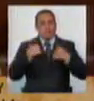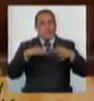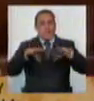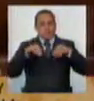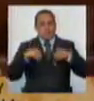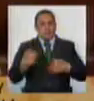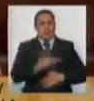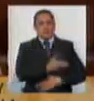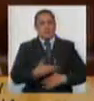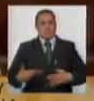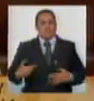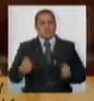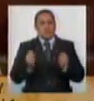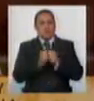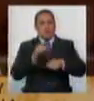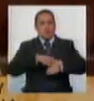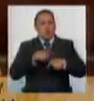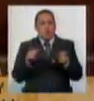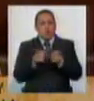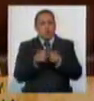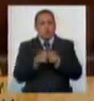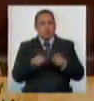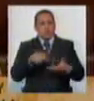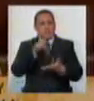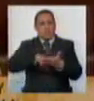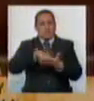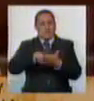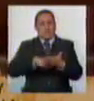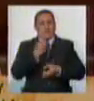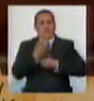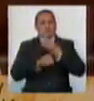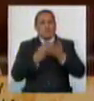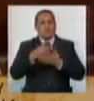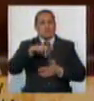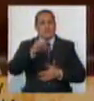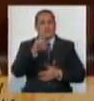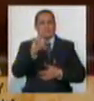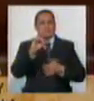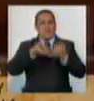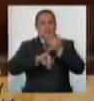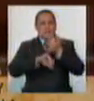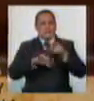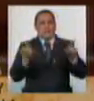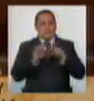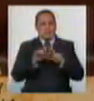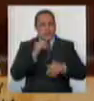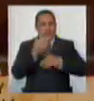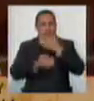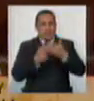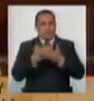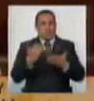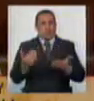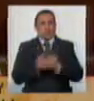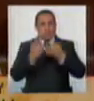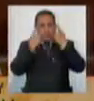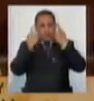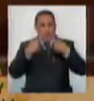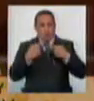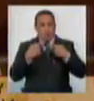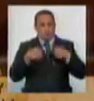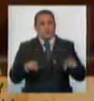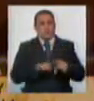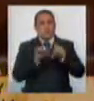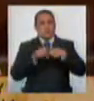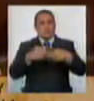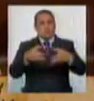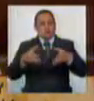la presidencia pro tempore. Se firmó la Declaración de Paracas y entró en vigor el acuerdo marco de